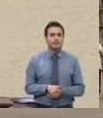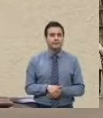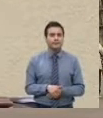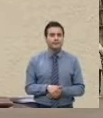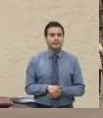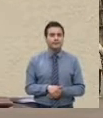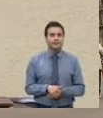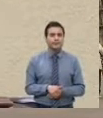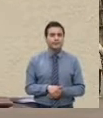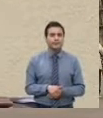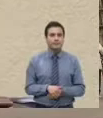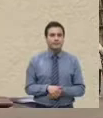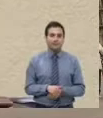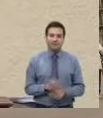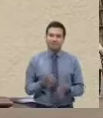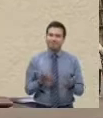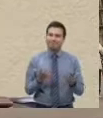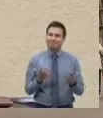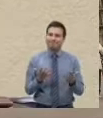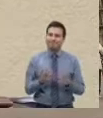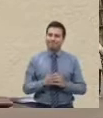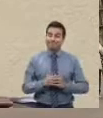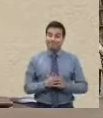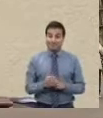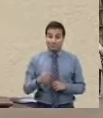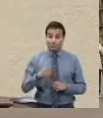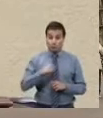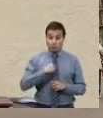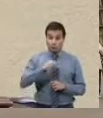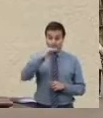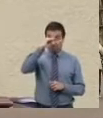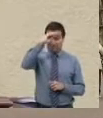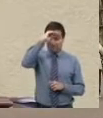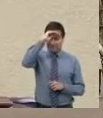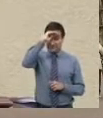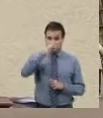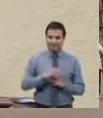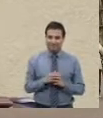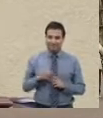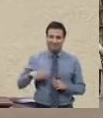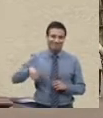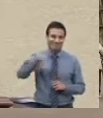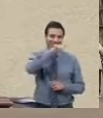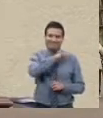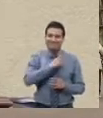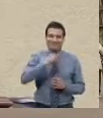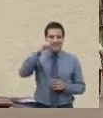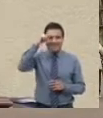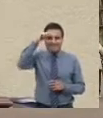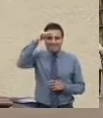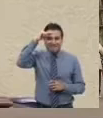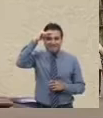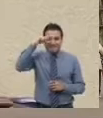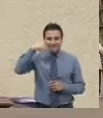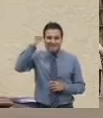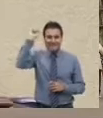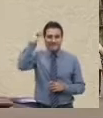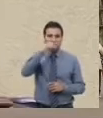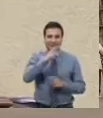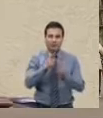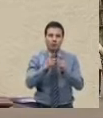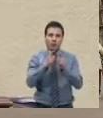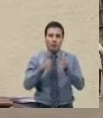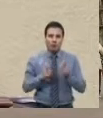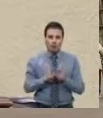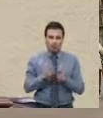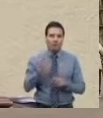No se necesita desde este punto de vista, me parece, mucho para comprender el engaño, el intento franco y